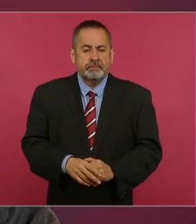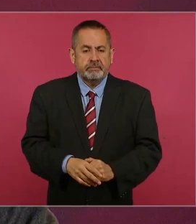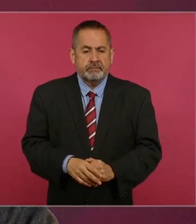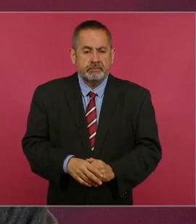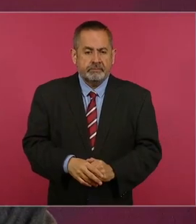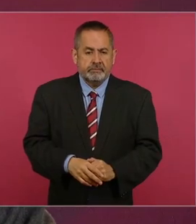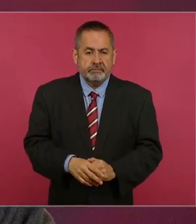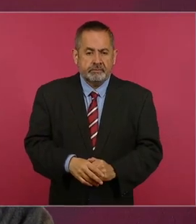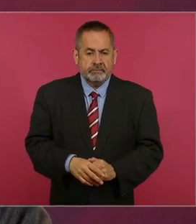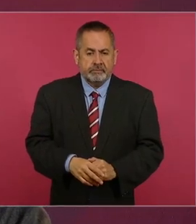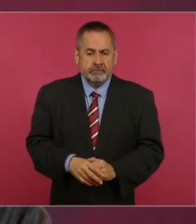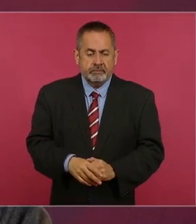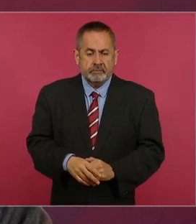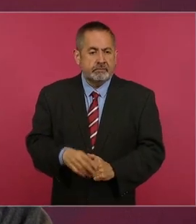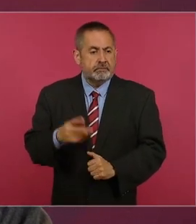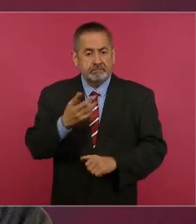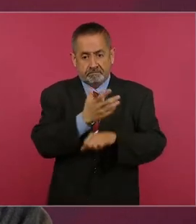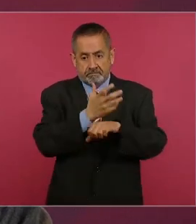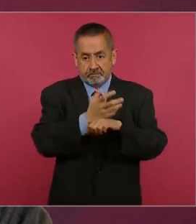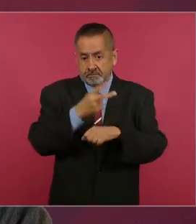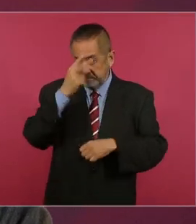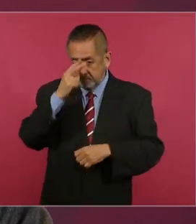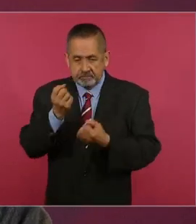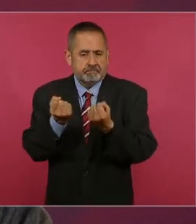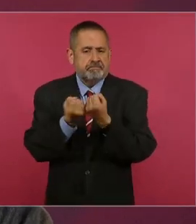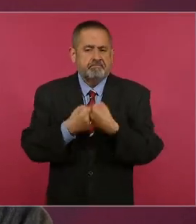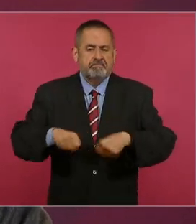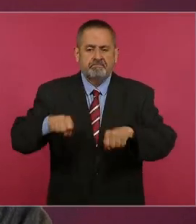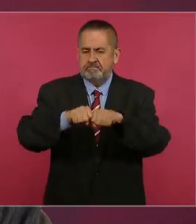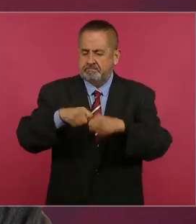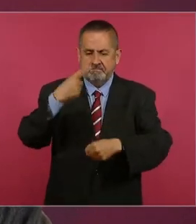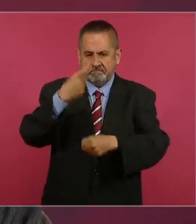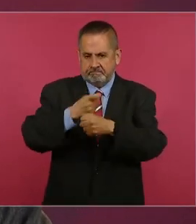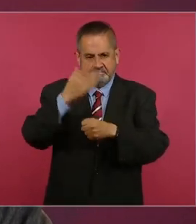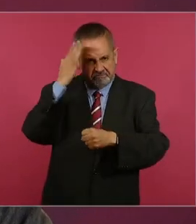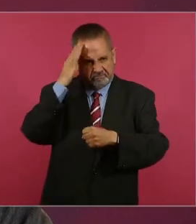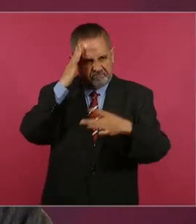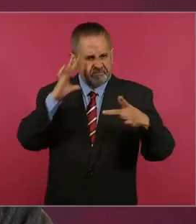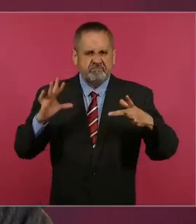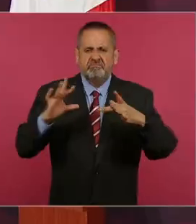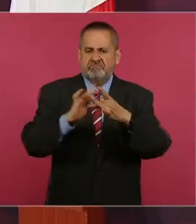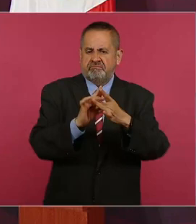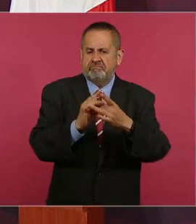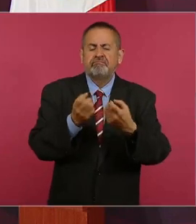Somos el socio principal de Estados Unidos este año.